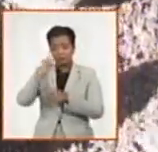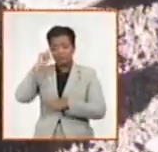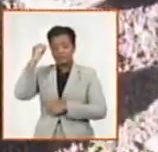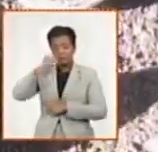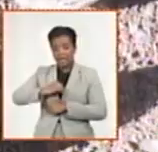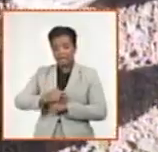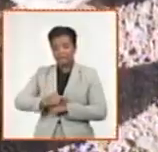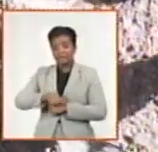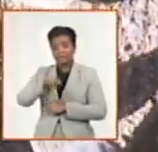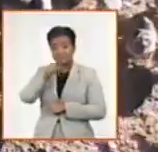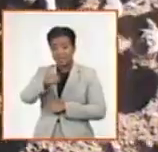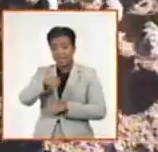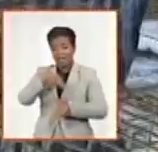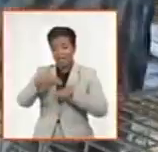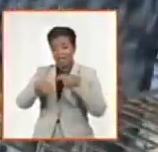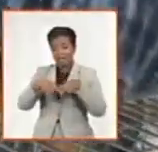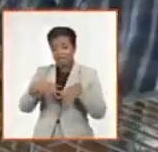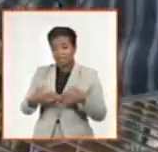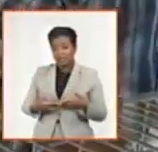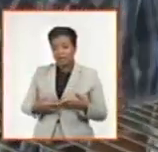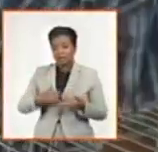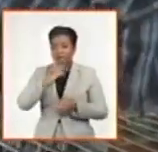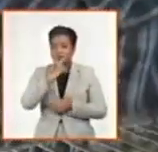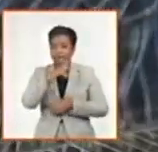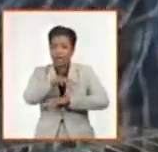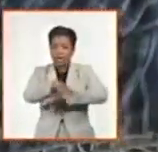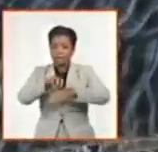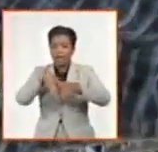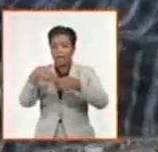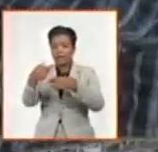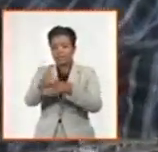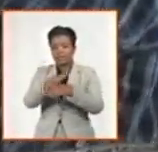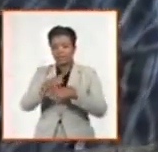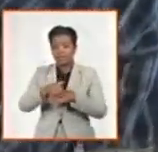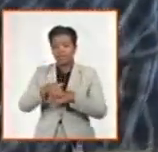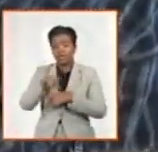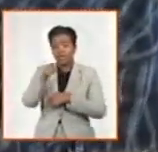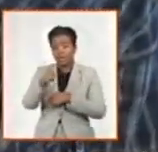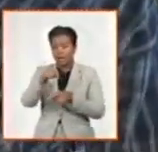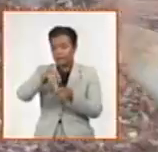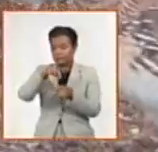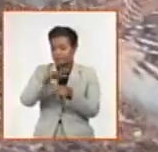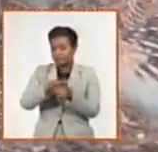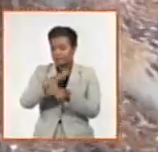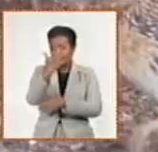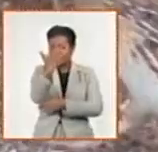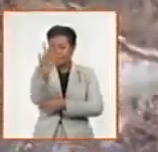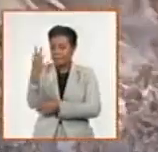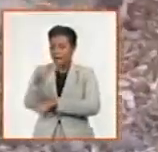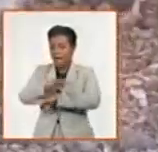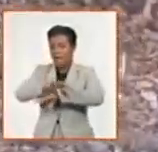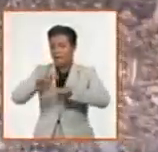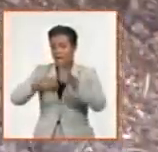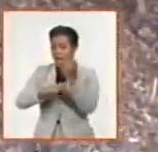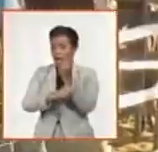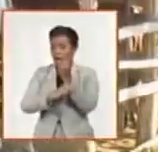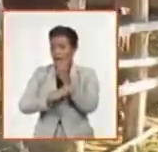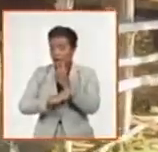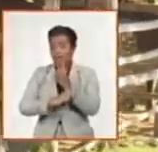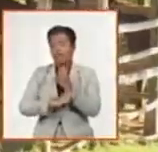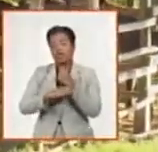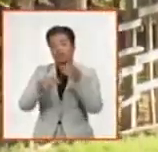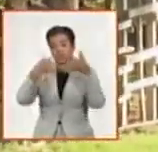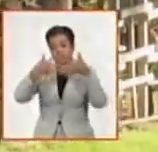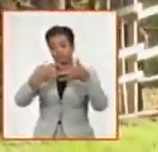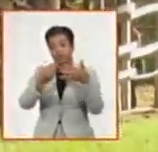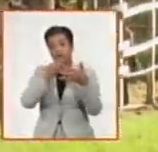Para este criador y productor de la finca El Palmar, fomentar los cultivos varios y la crianza de animales aportadores de carne contribuye a la